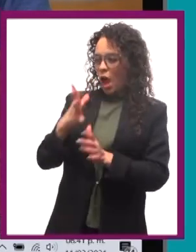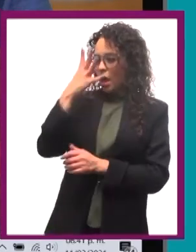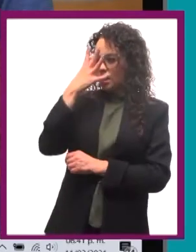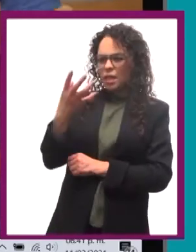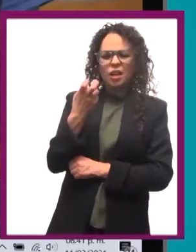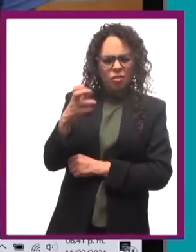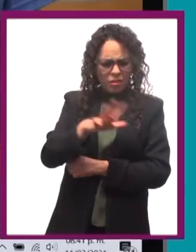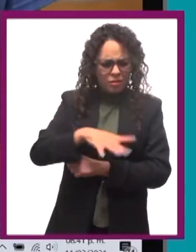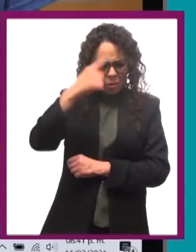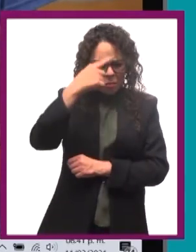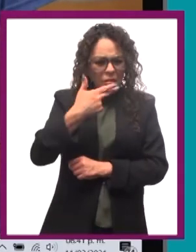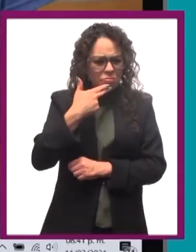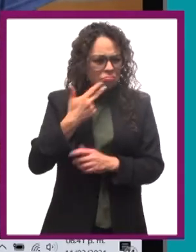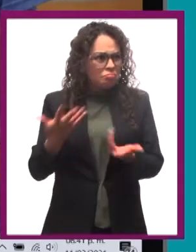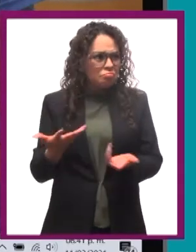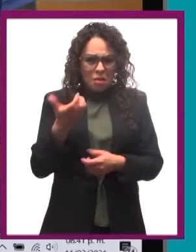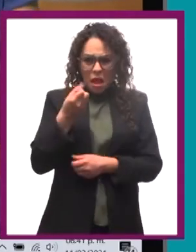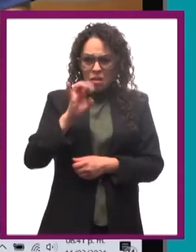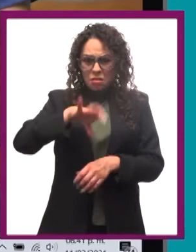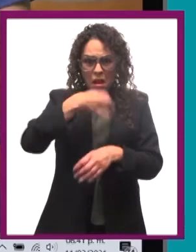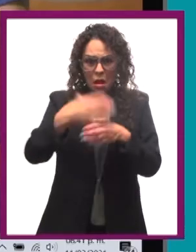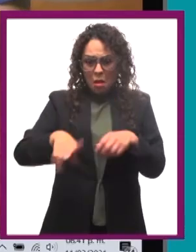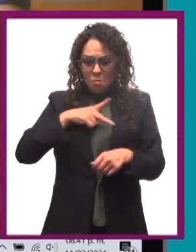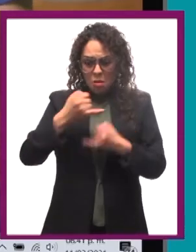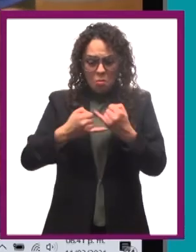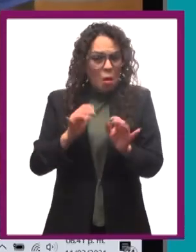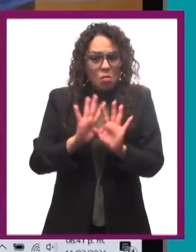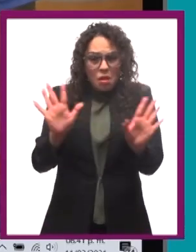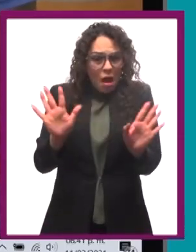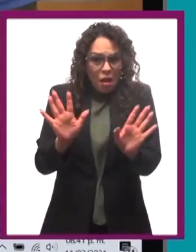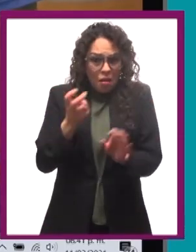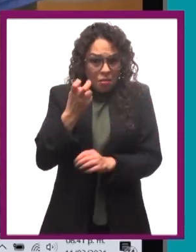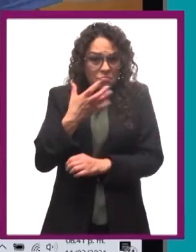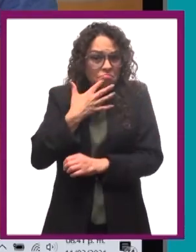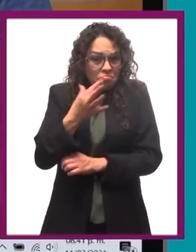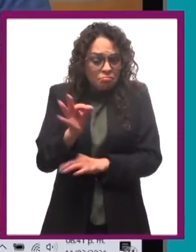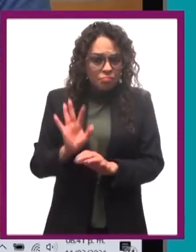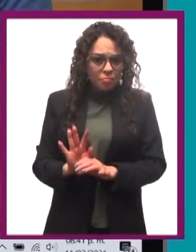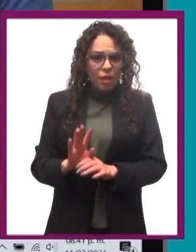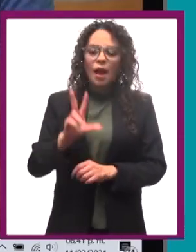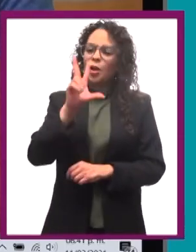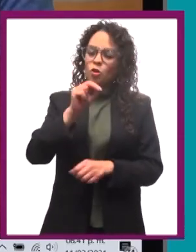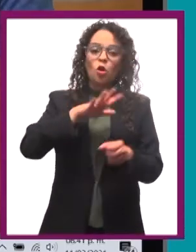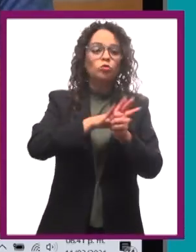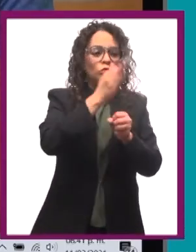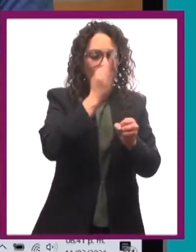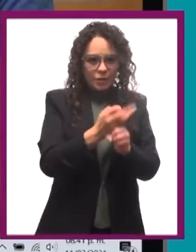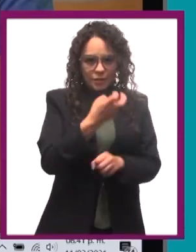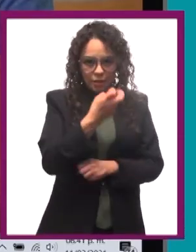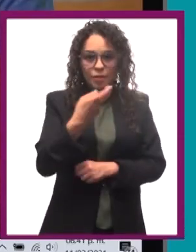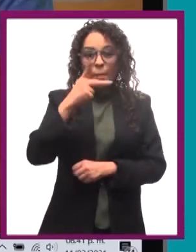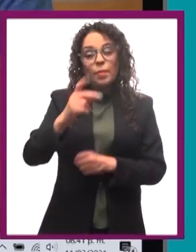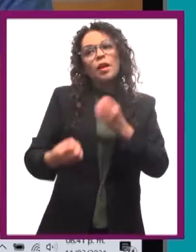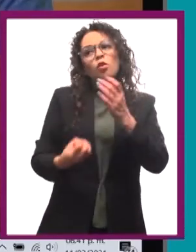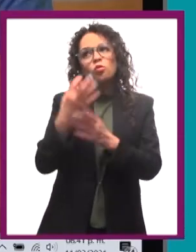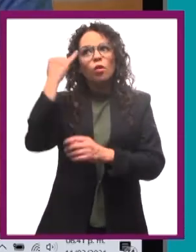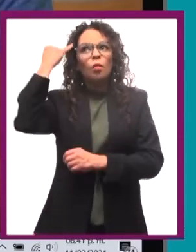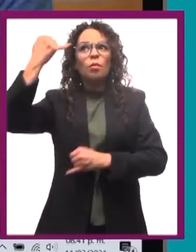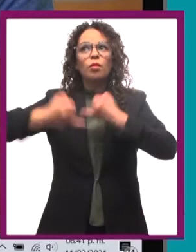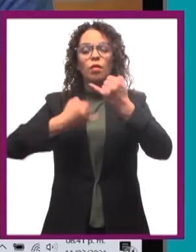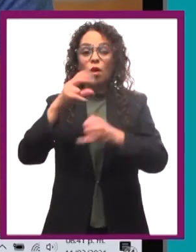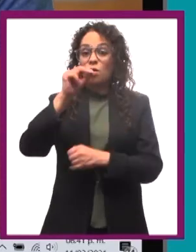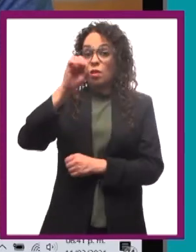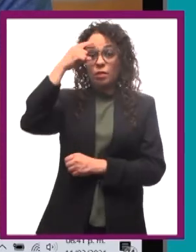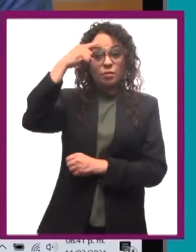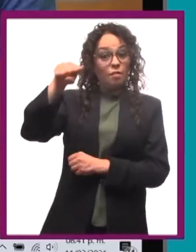en serio, ¿para qué nos sirve todo esto? ¿Así nomás? ¿Termina mi juego y ya está? Bueno, eso sería suficiente. Ser el creador de un nuevo